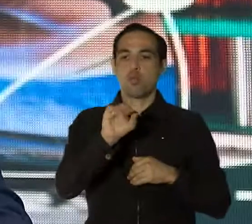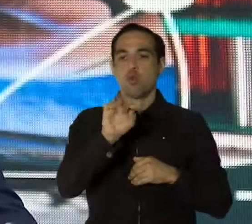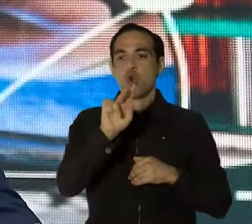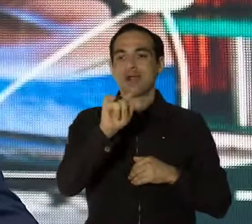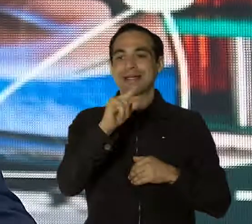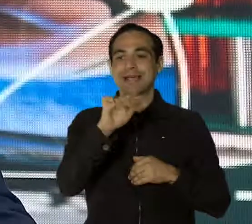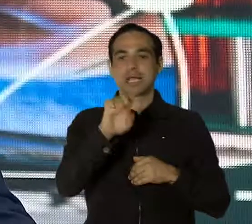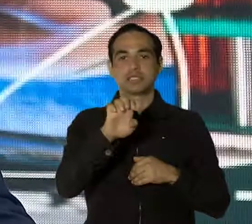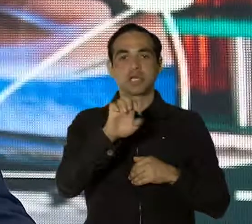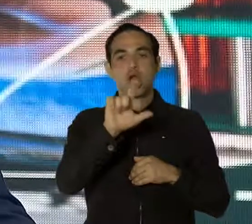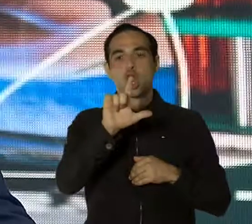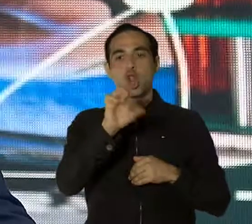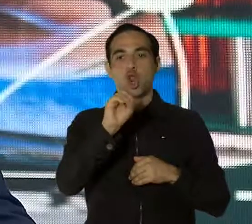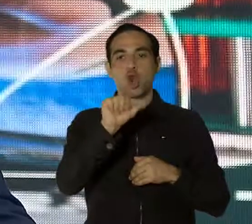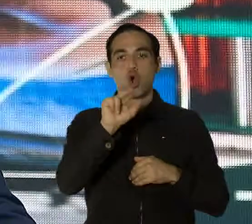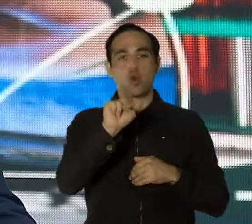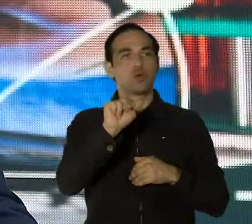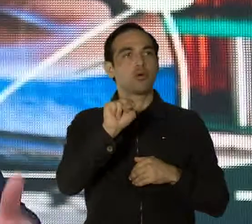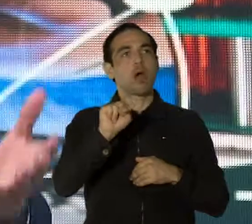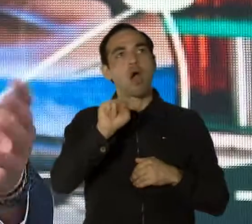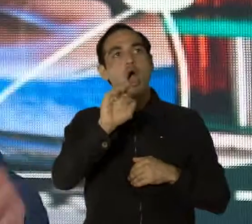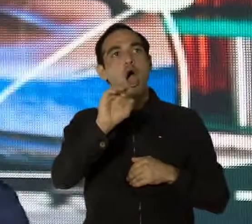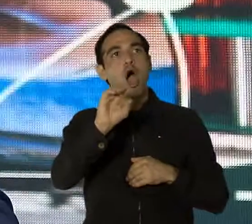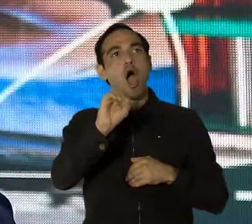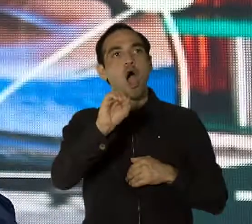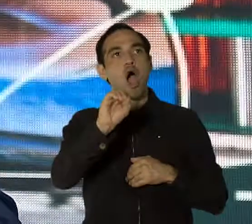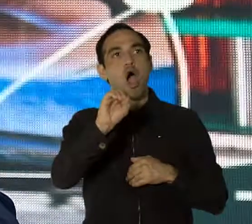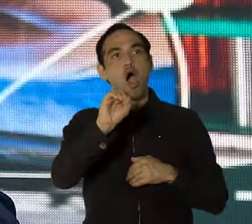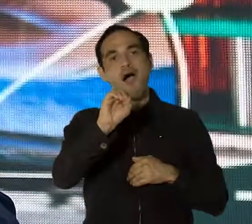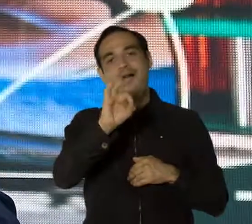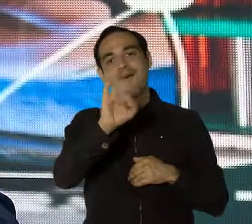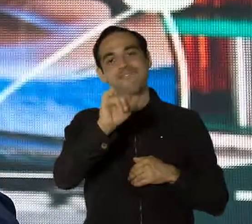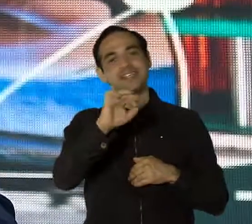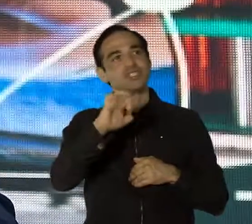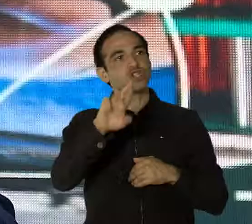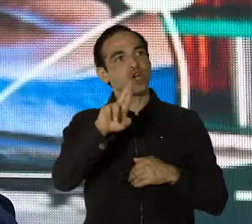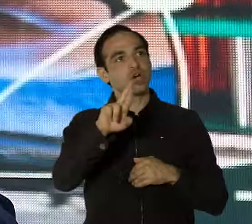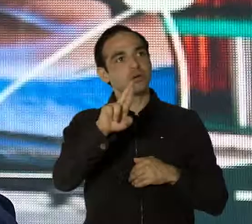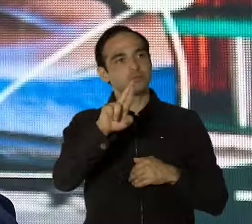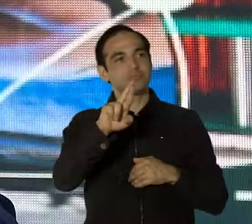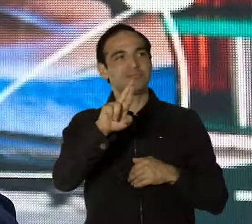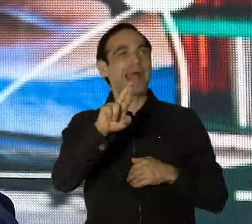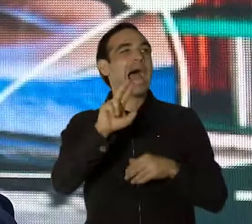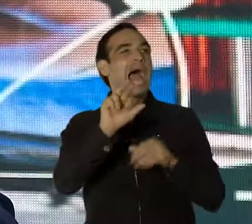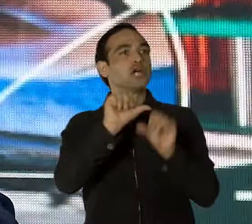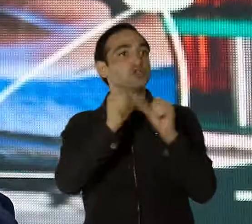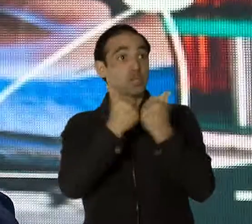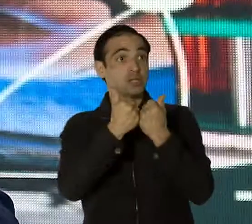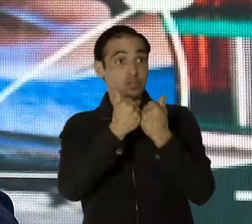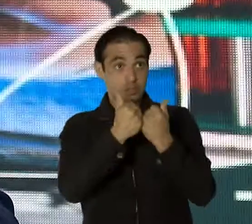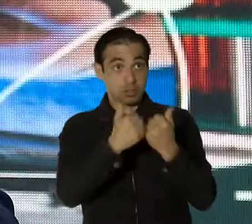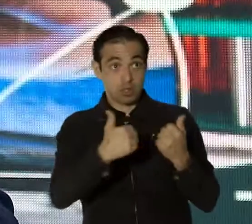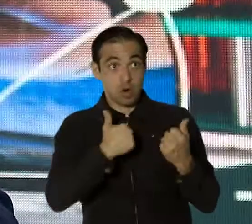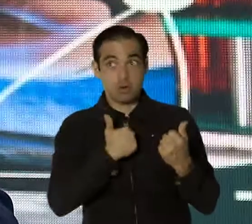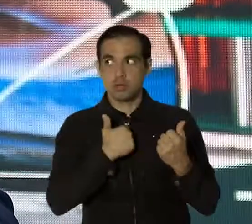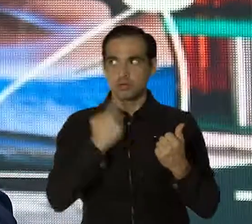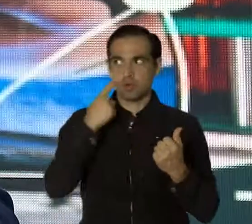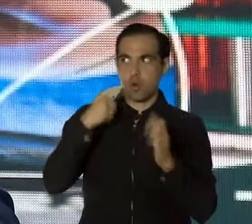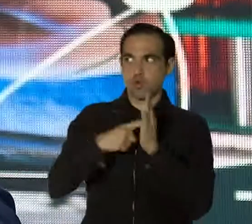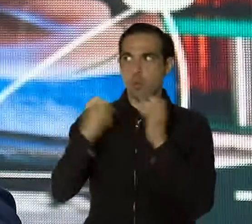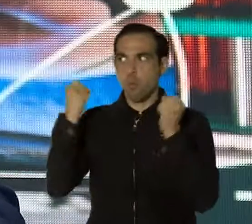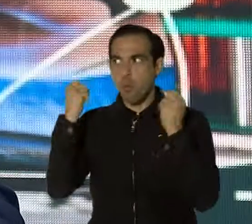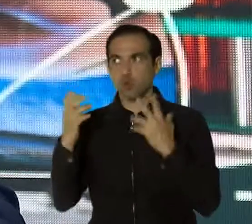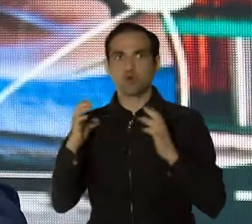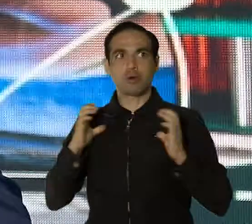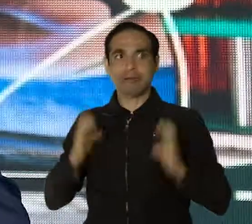para sorpresa de todos nosotros, los clientes tienen el dinero para pagar la diferencia. Es increíble. Yo llevo